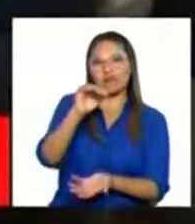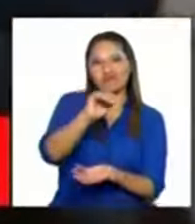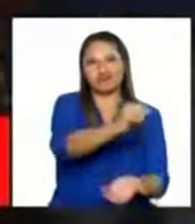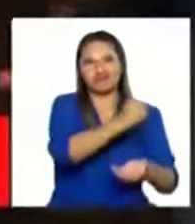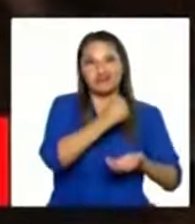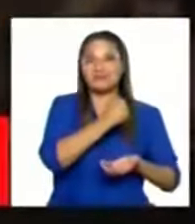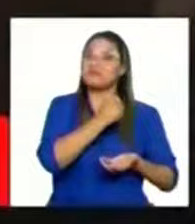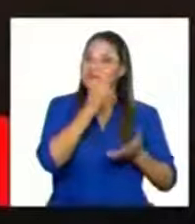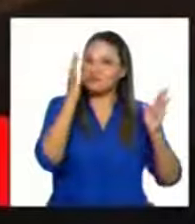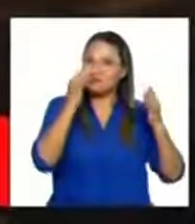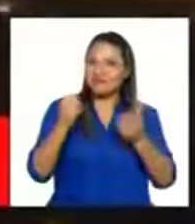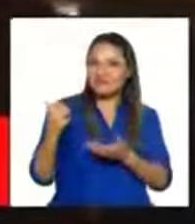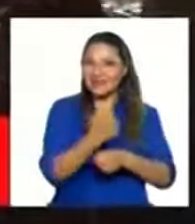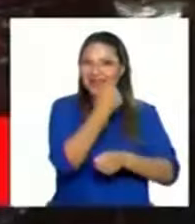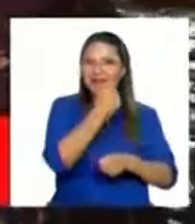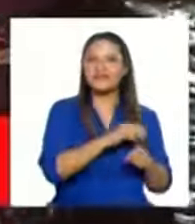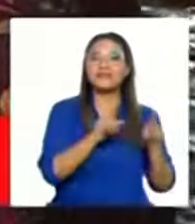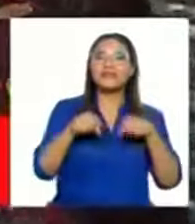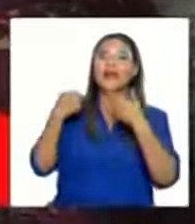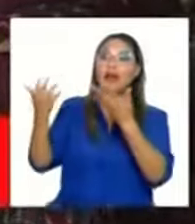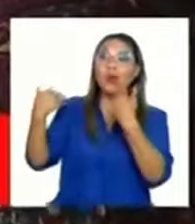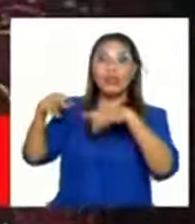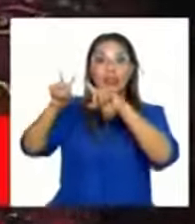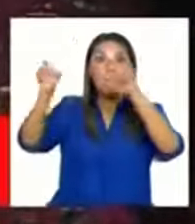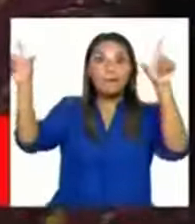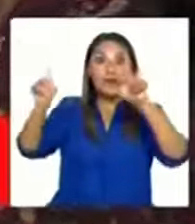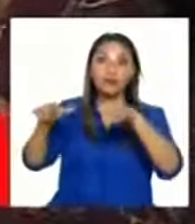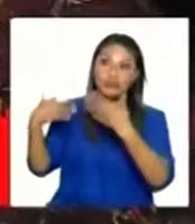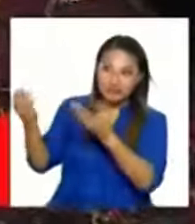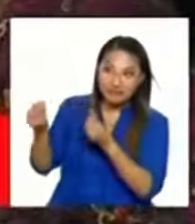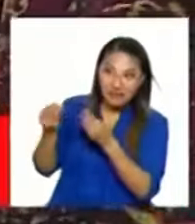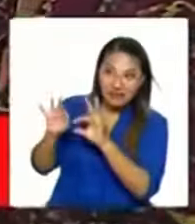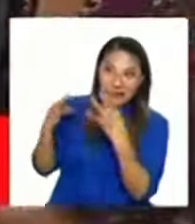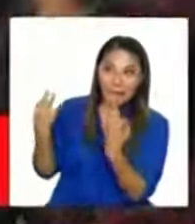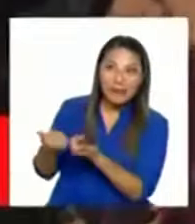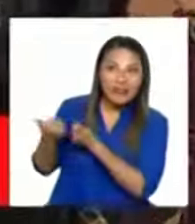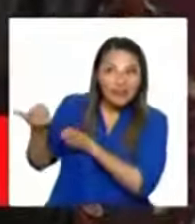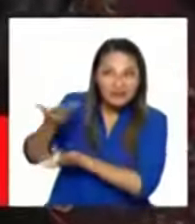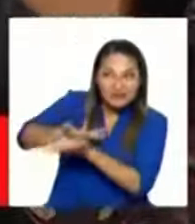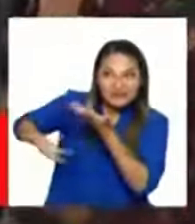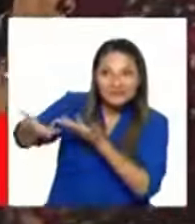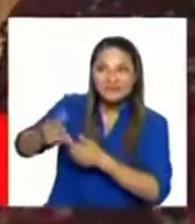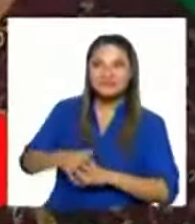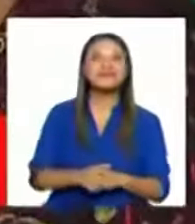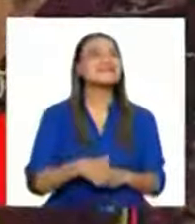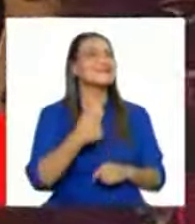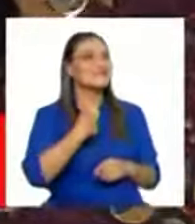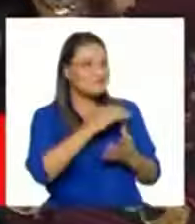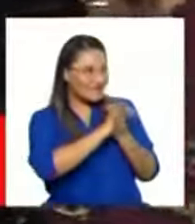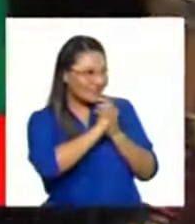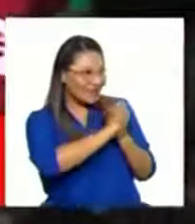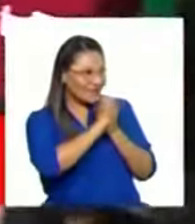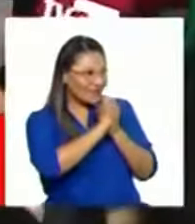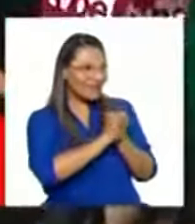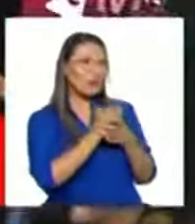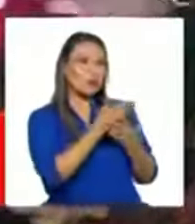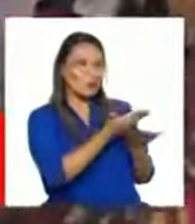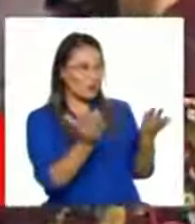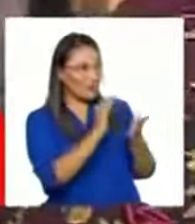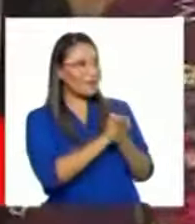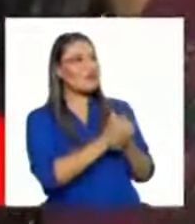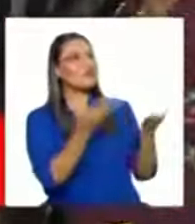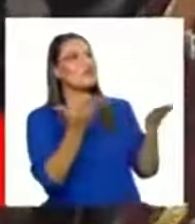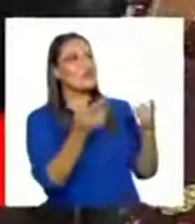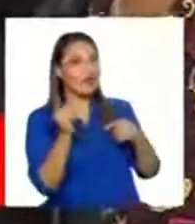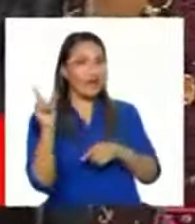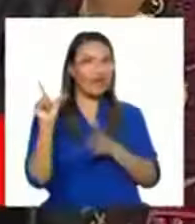panorama. Bienvenida a TV Perú, acá ha venido con la familia. ¿A pasar Semana Santa? Sí, con las amigas. ¿Con las amigas? ¿De dónde vienen, chicas?